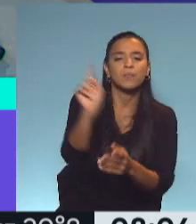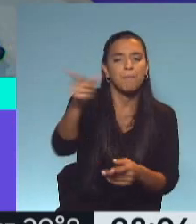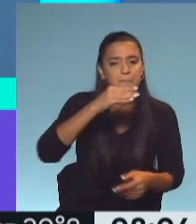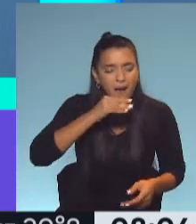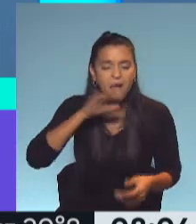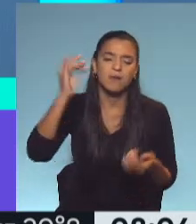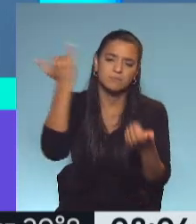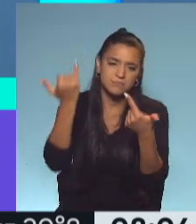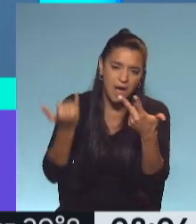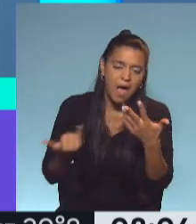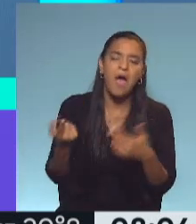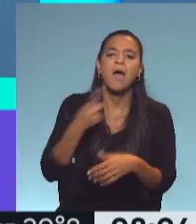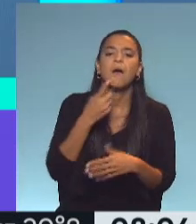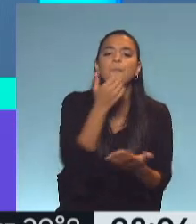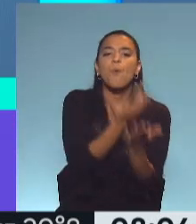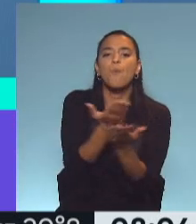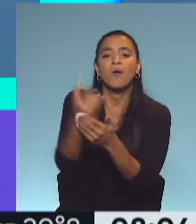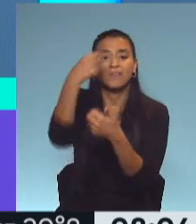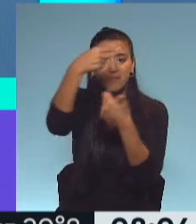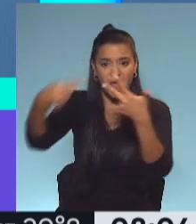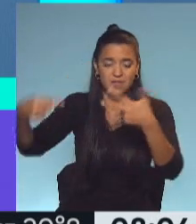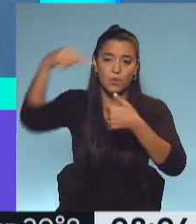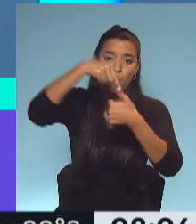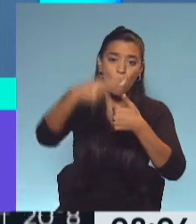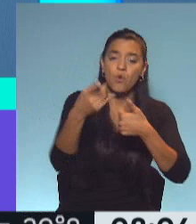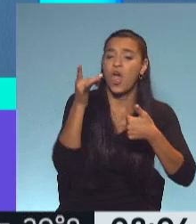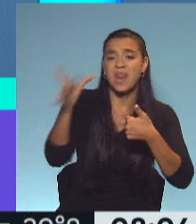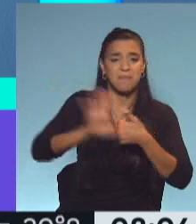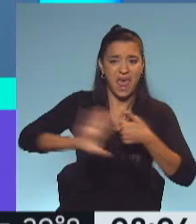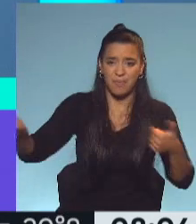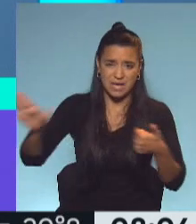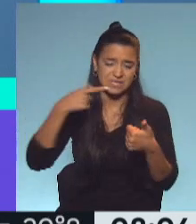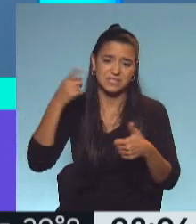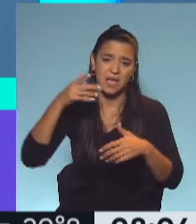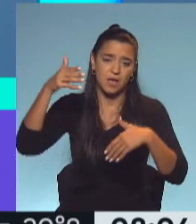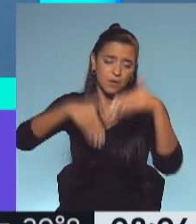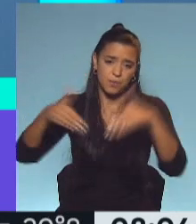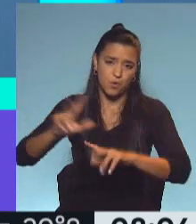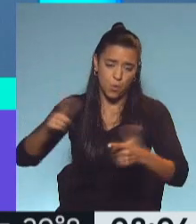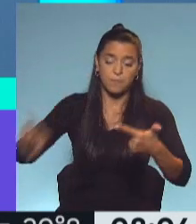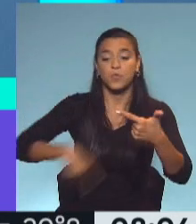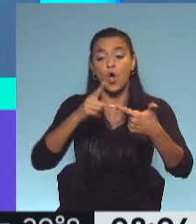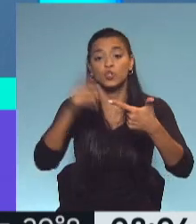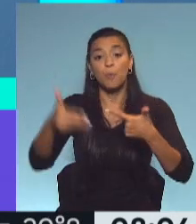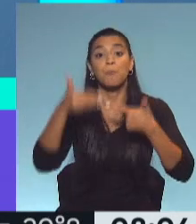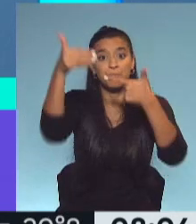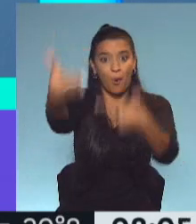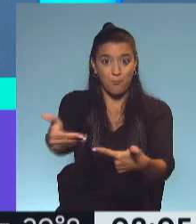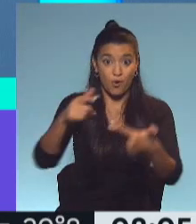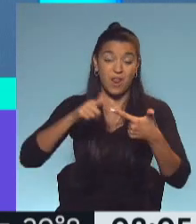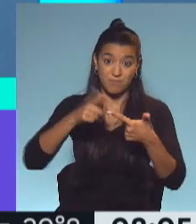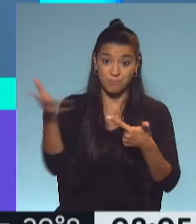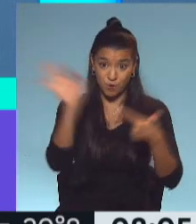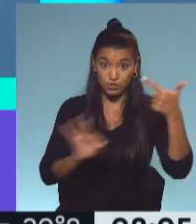¿no? Porque había tres alternativas dando vueltas. Una, eliminarlas. posponerlas, que es el proyecto que